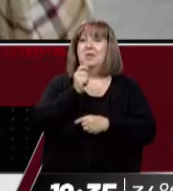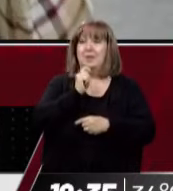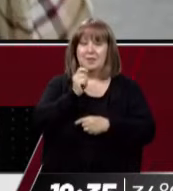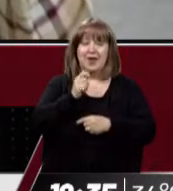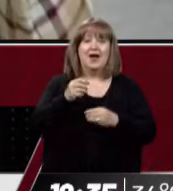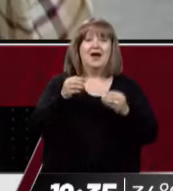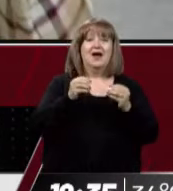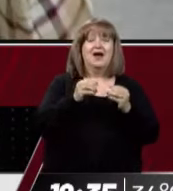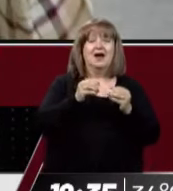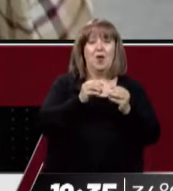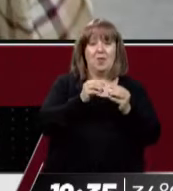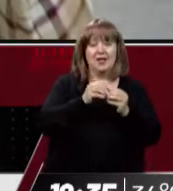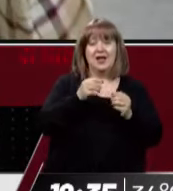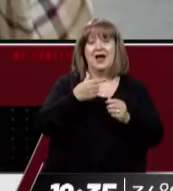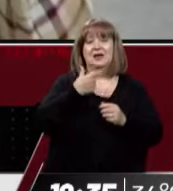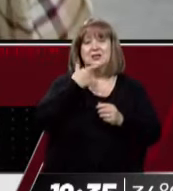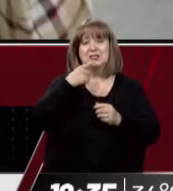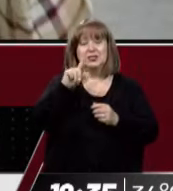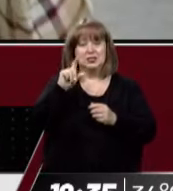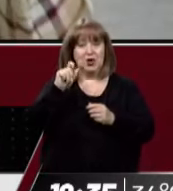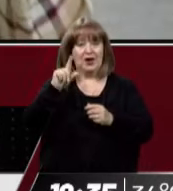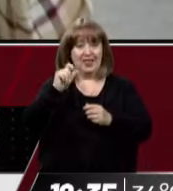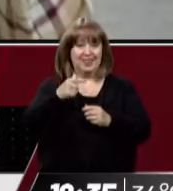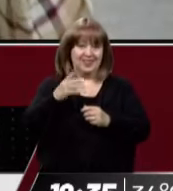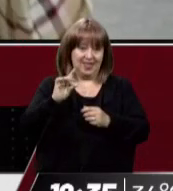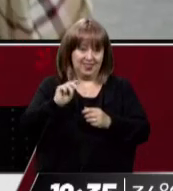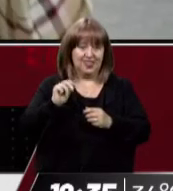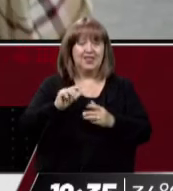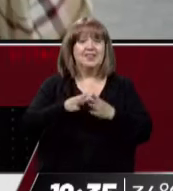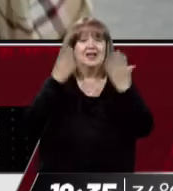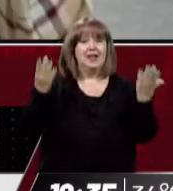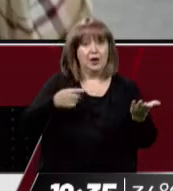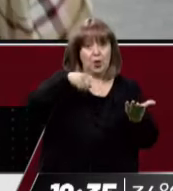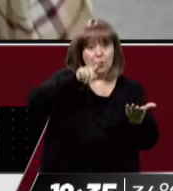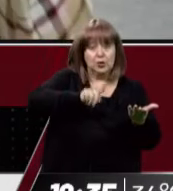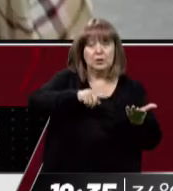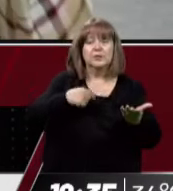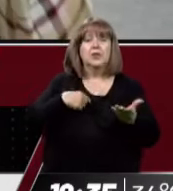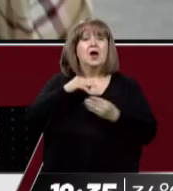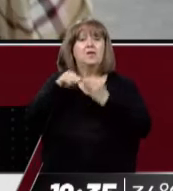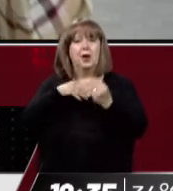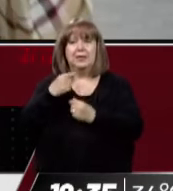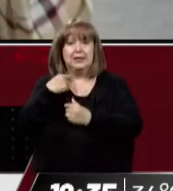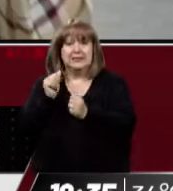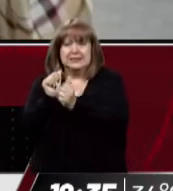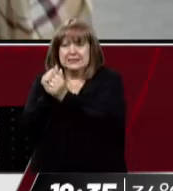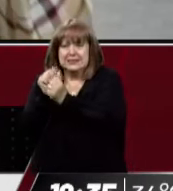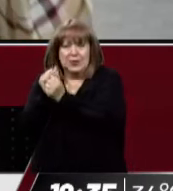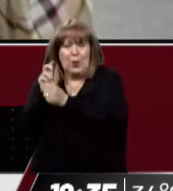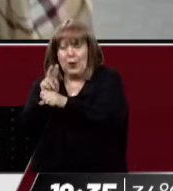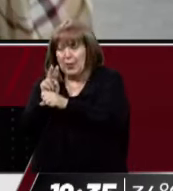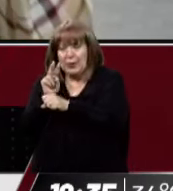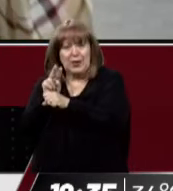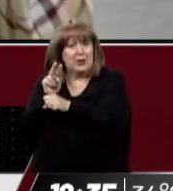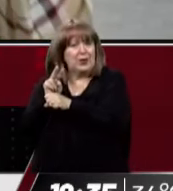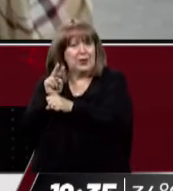han otorgado nuestra compañera soledad segaden en diario uno es que ellos estuvieron día a día al lado de ella desde el